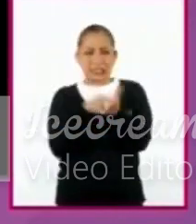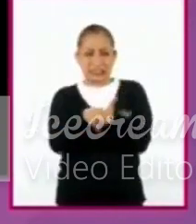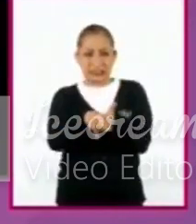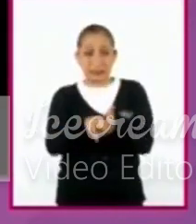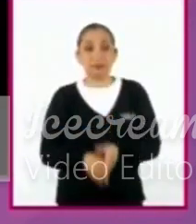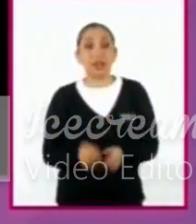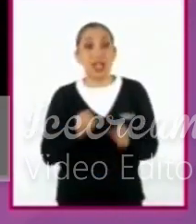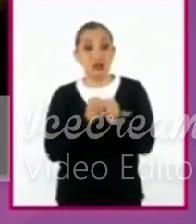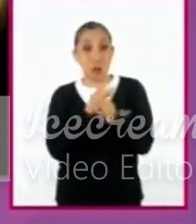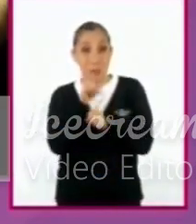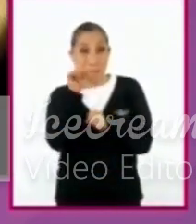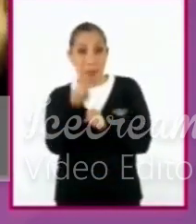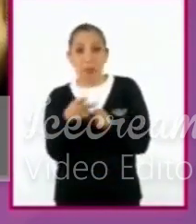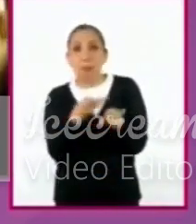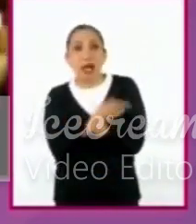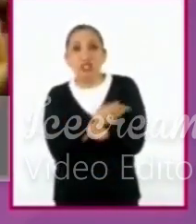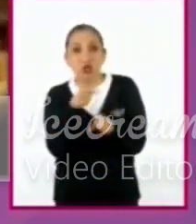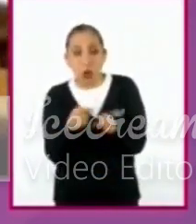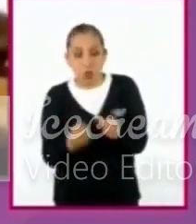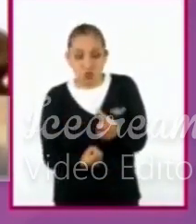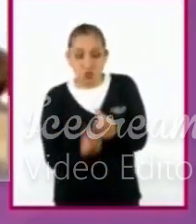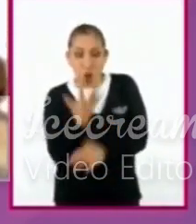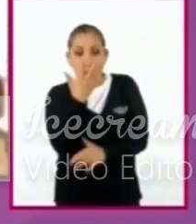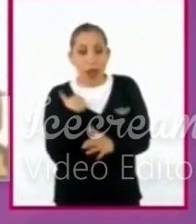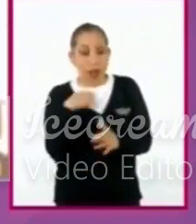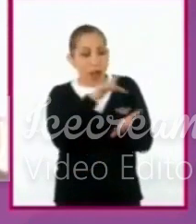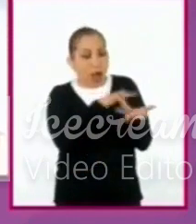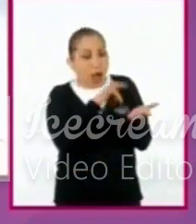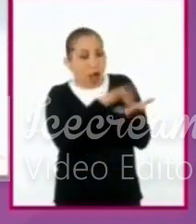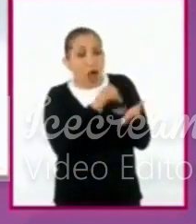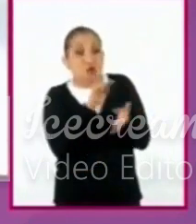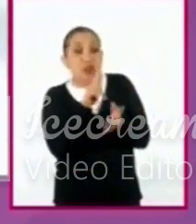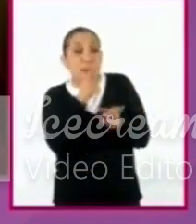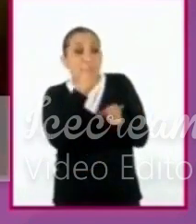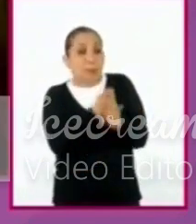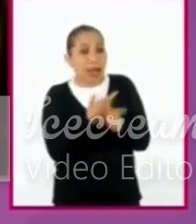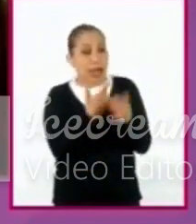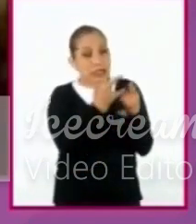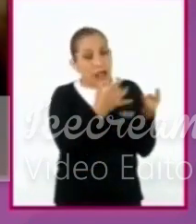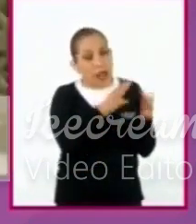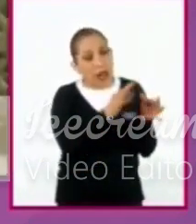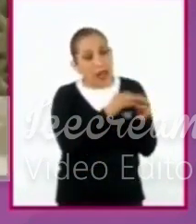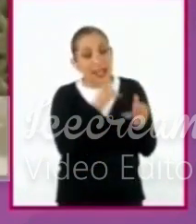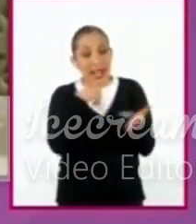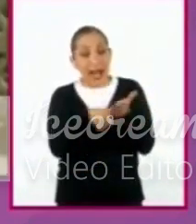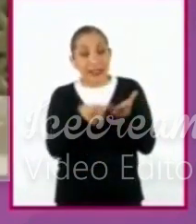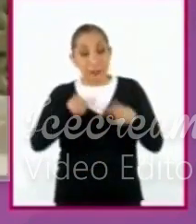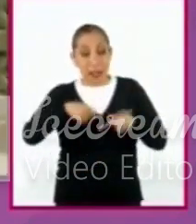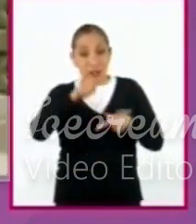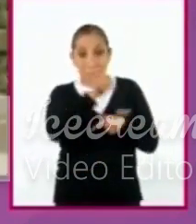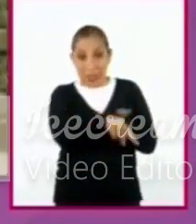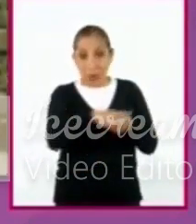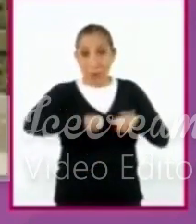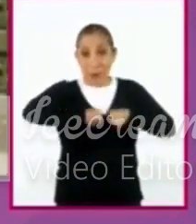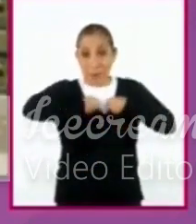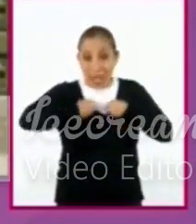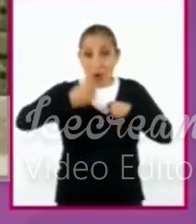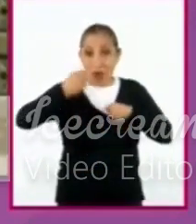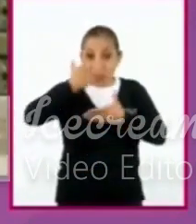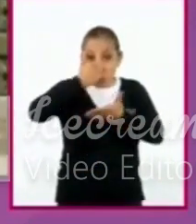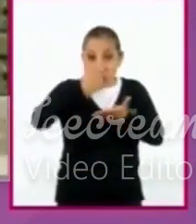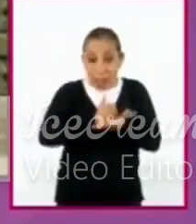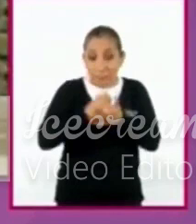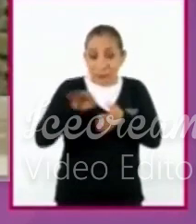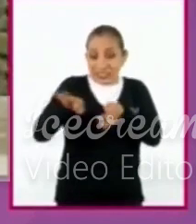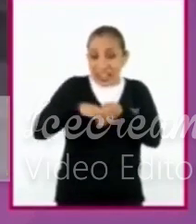La información sobre el suceso de la erupción se extrae de fuentes primarias como crónicas y cartas de personas que vivieron en la época en